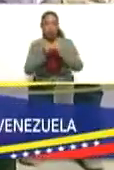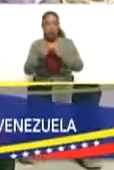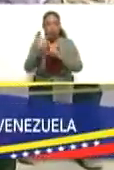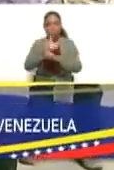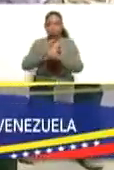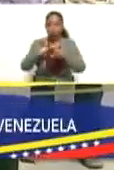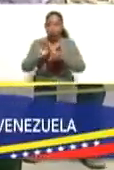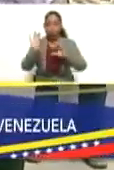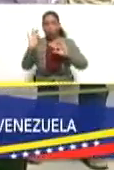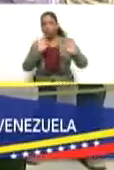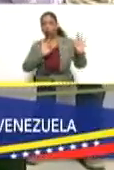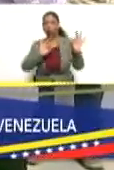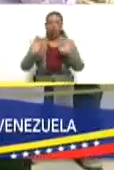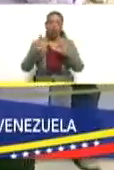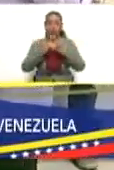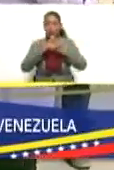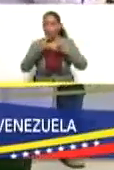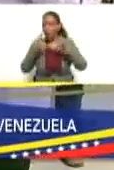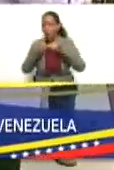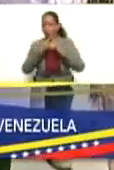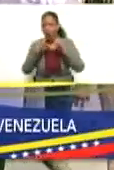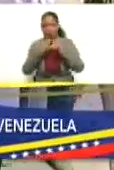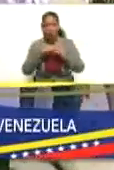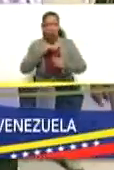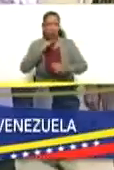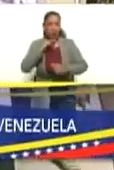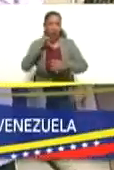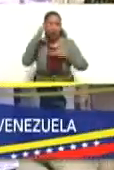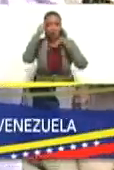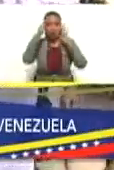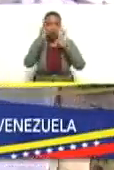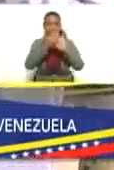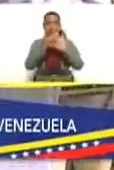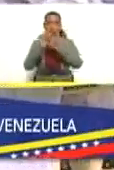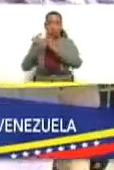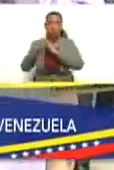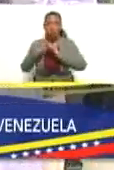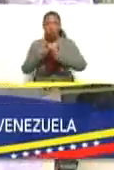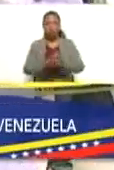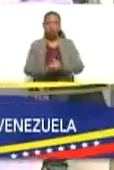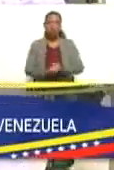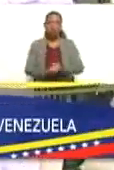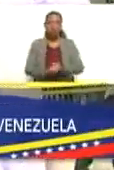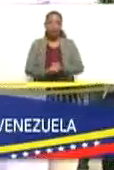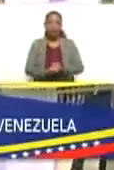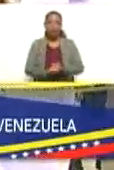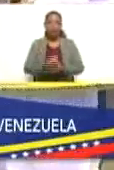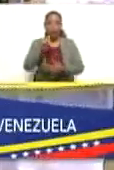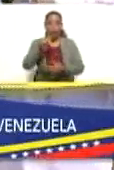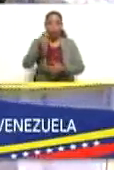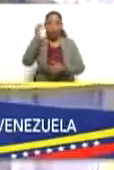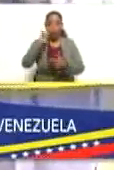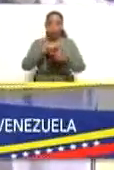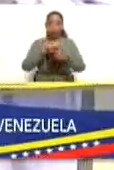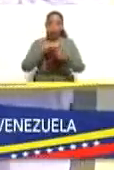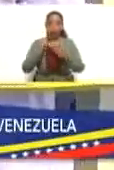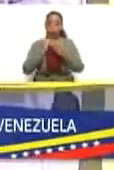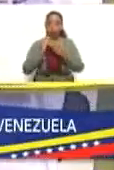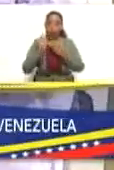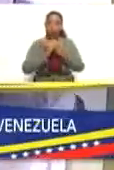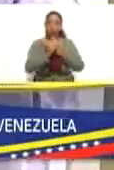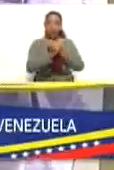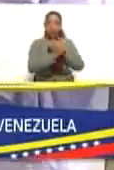teatro, bueno, de todo, pues, atender la comunidad, construir comunidad. Y aquí tenemos entonces a las vecinas, a